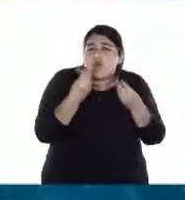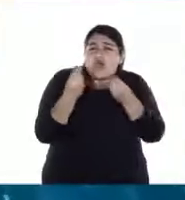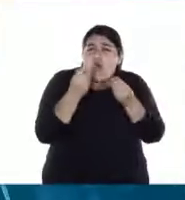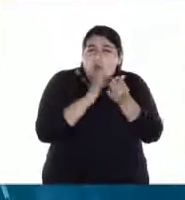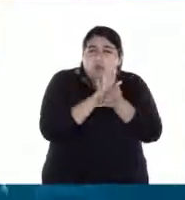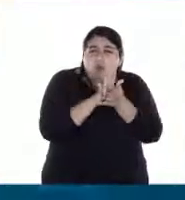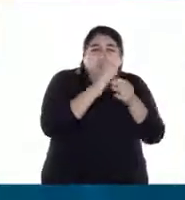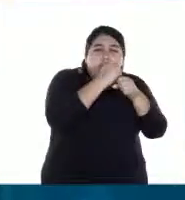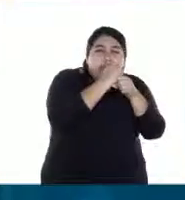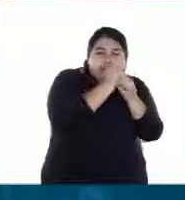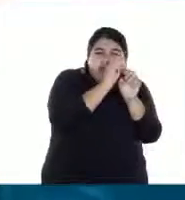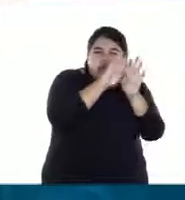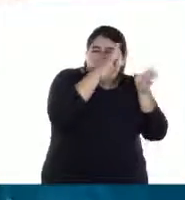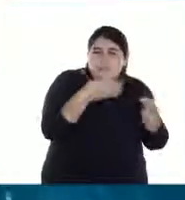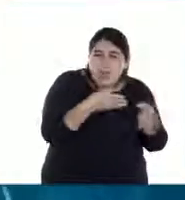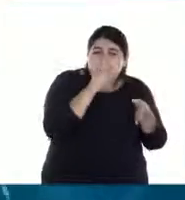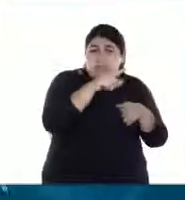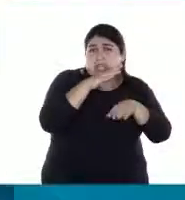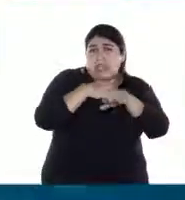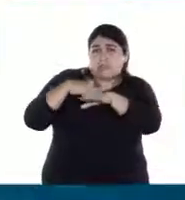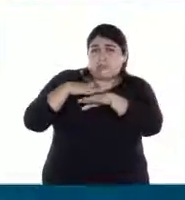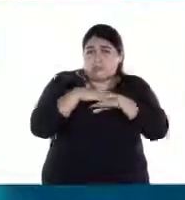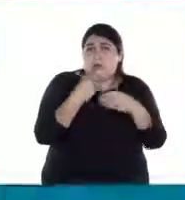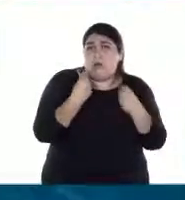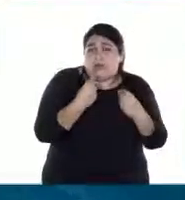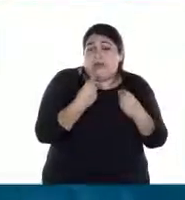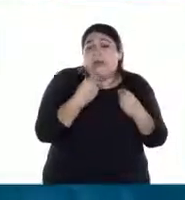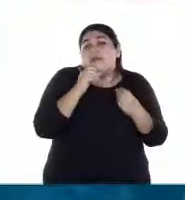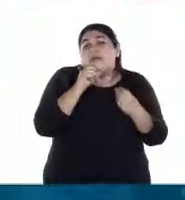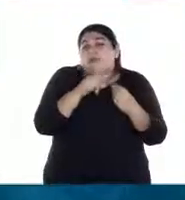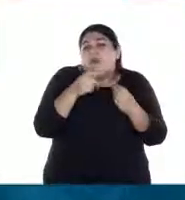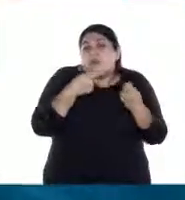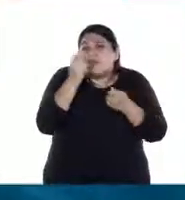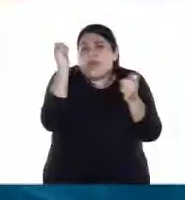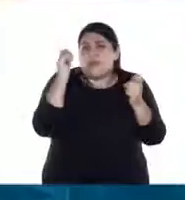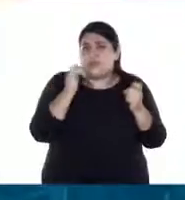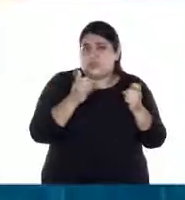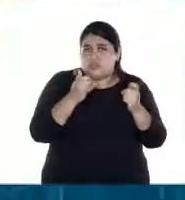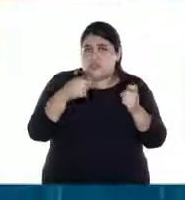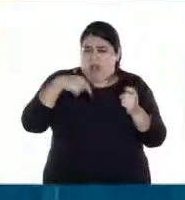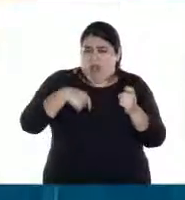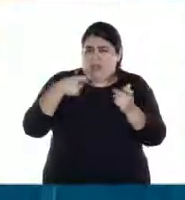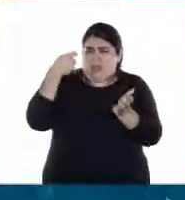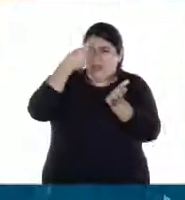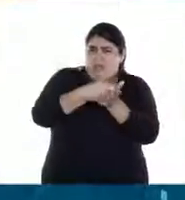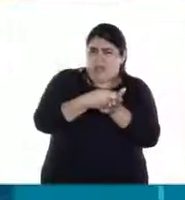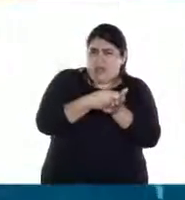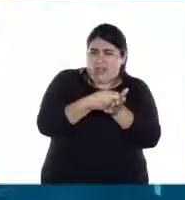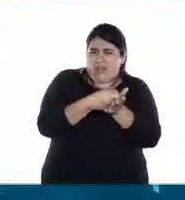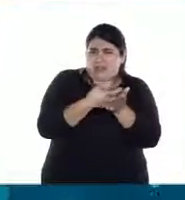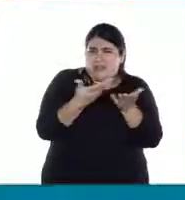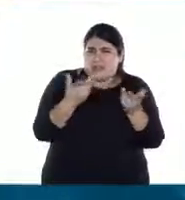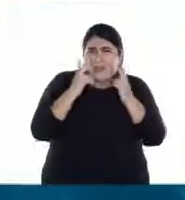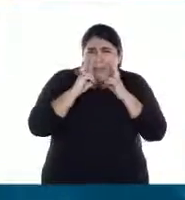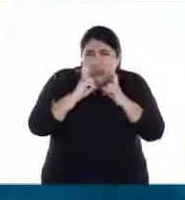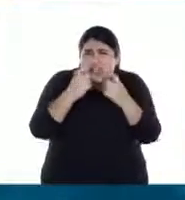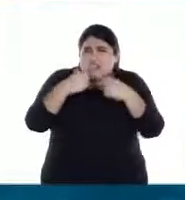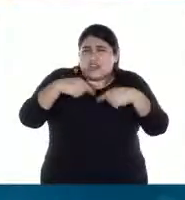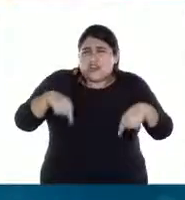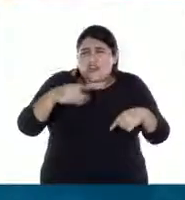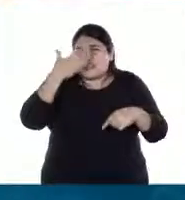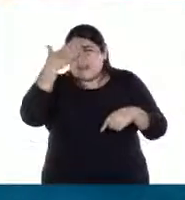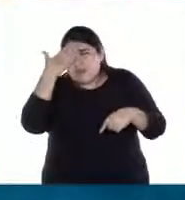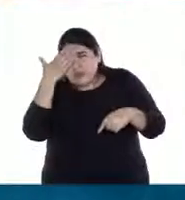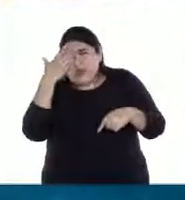farmacéuticas que son las responsables, junto con los propios gobiernos, del desfinanciamiento sistemático de toda investigación sobre enfermedades como